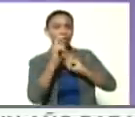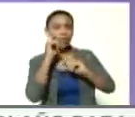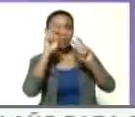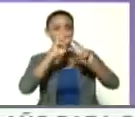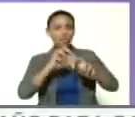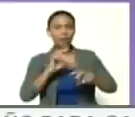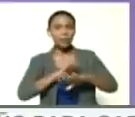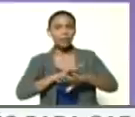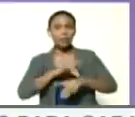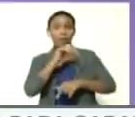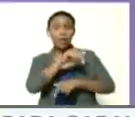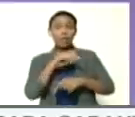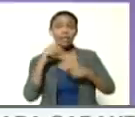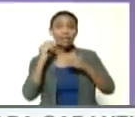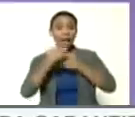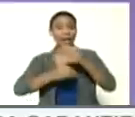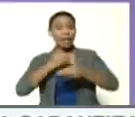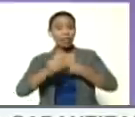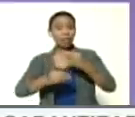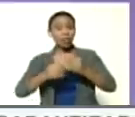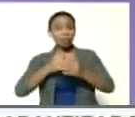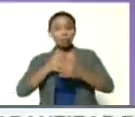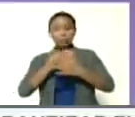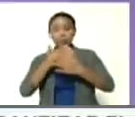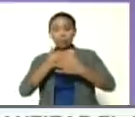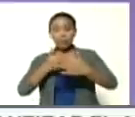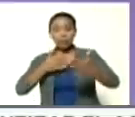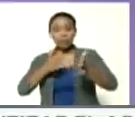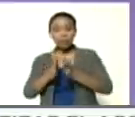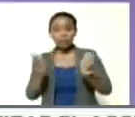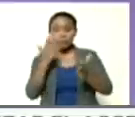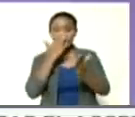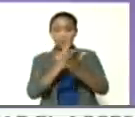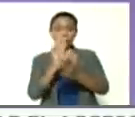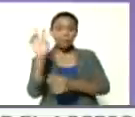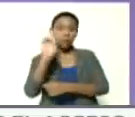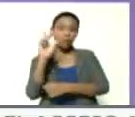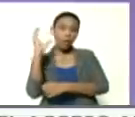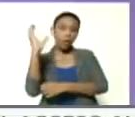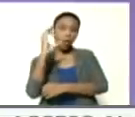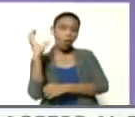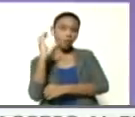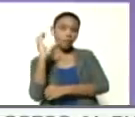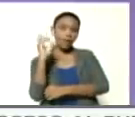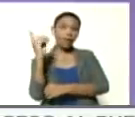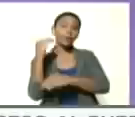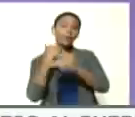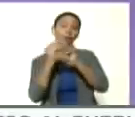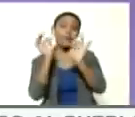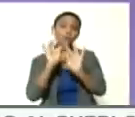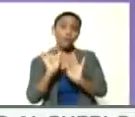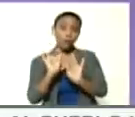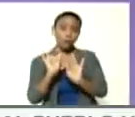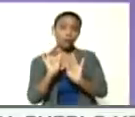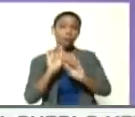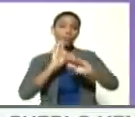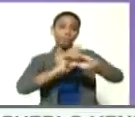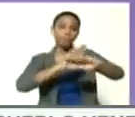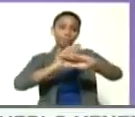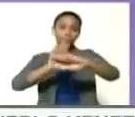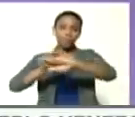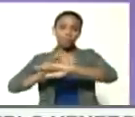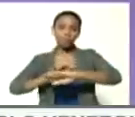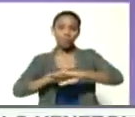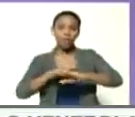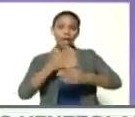estos acontecimientos que se han generado en la extensa frontera entre Venezuela y Colombia. Igualmente se le ha informado al